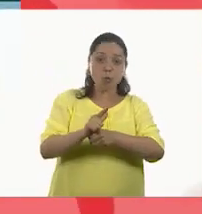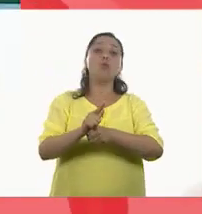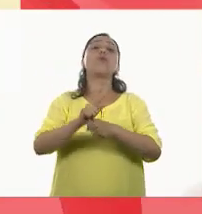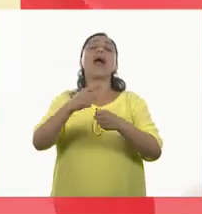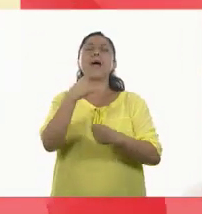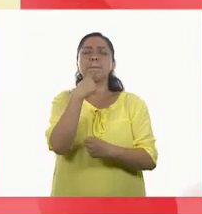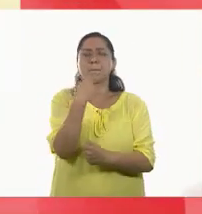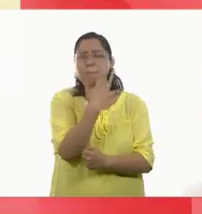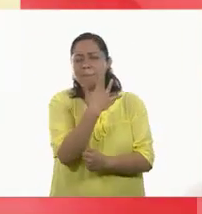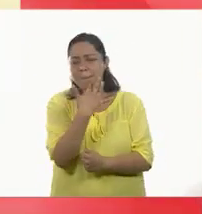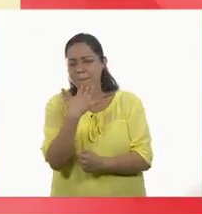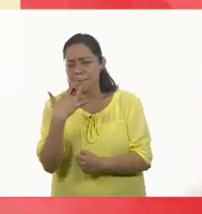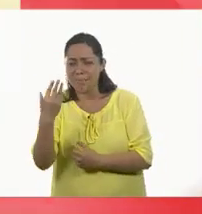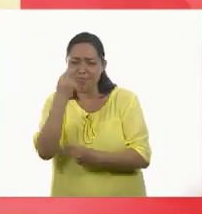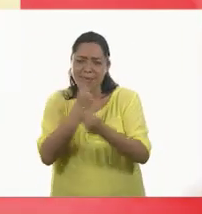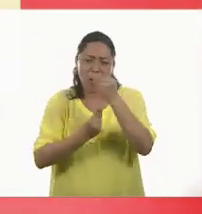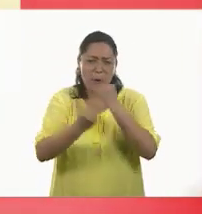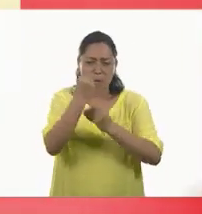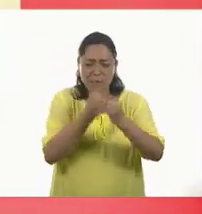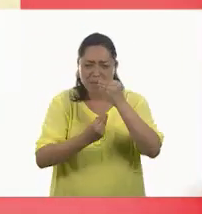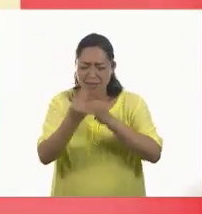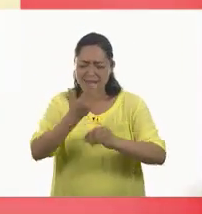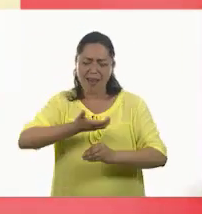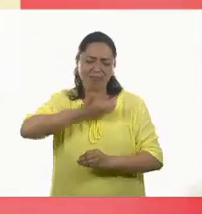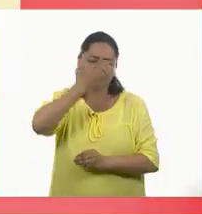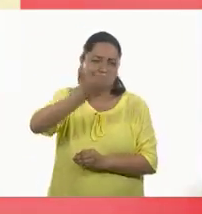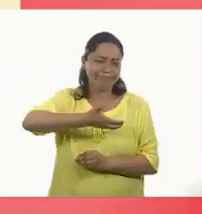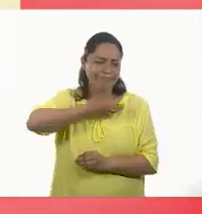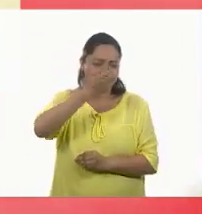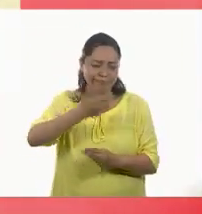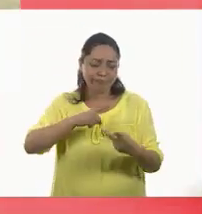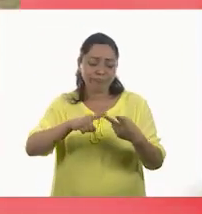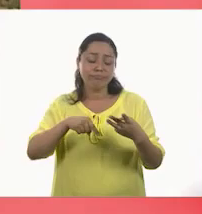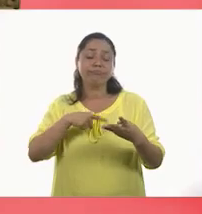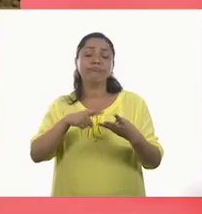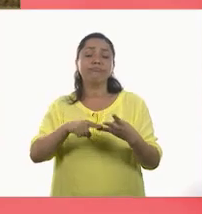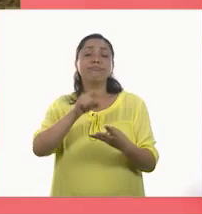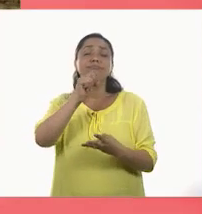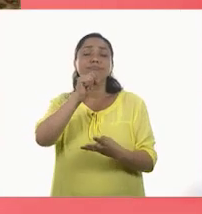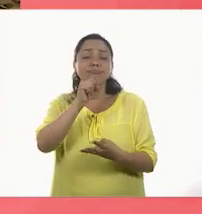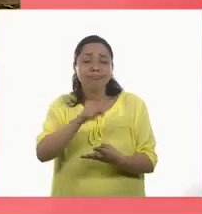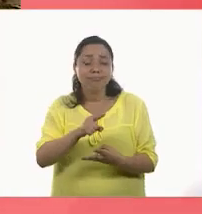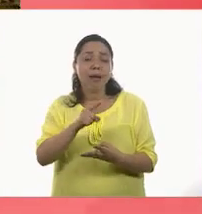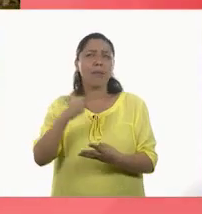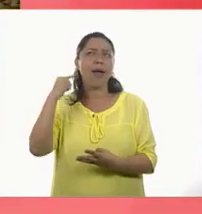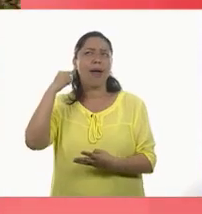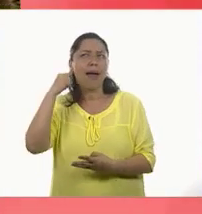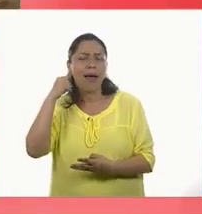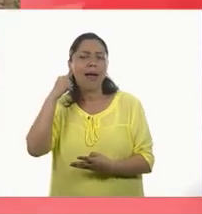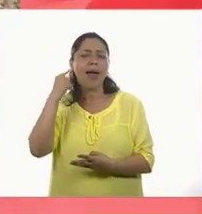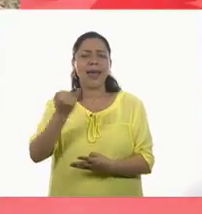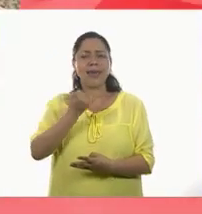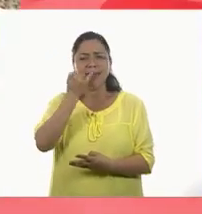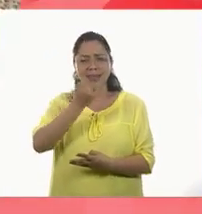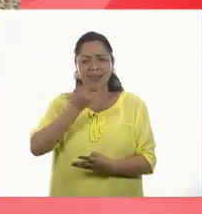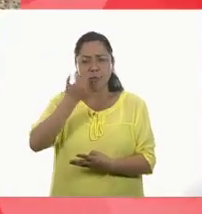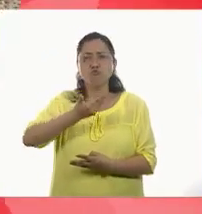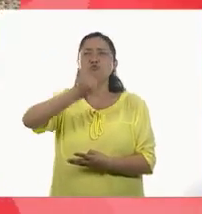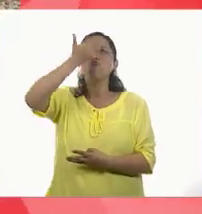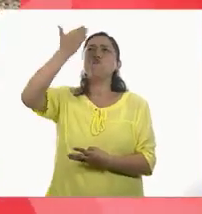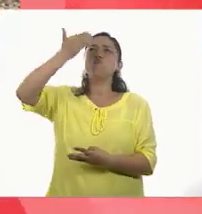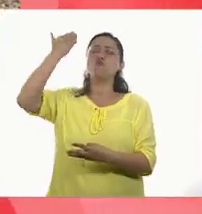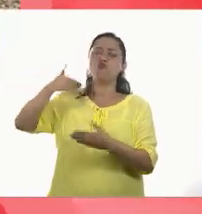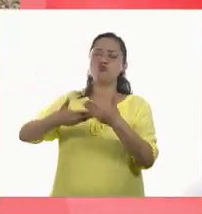sabor inigualable de su comida tradicional, sino el sonido de una lengua que trae reminiscencias de un